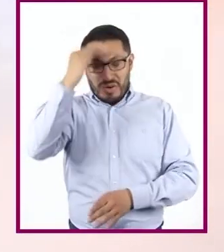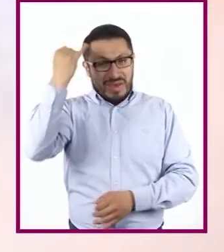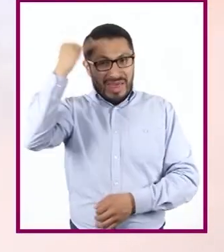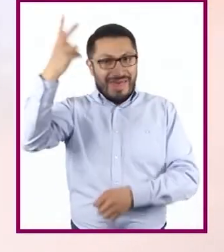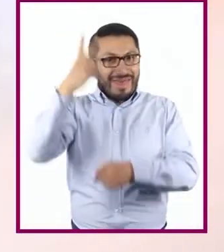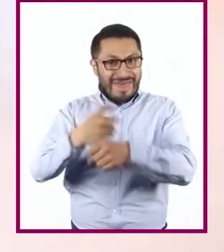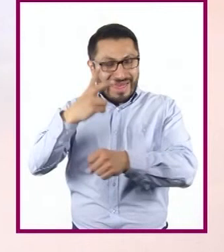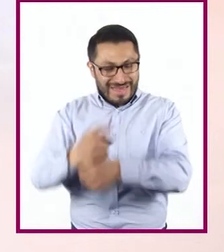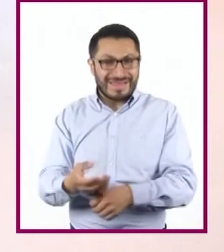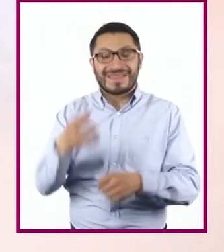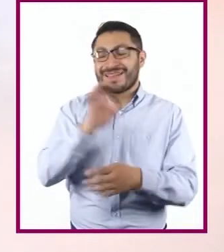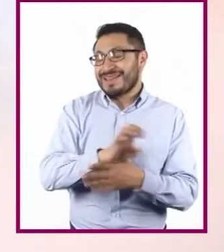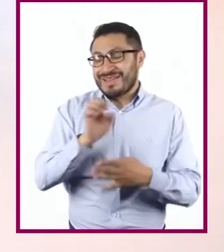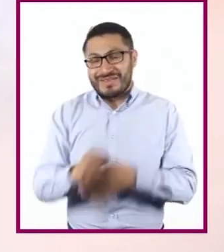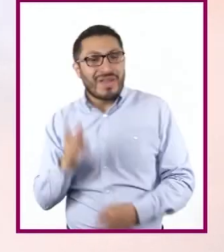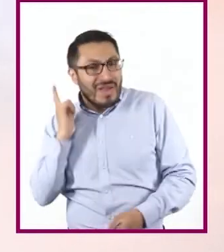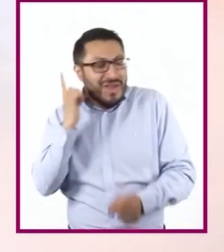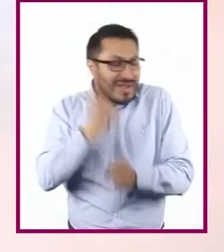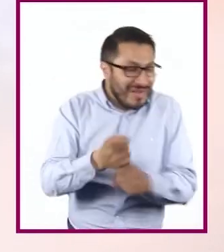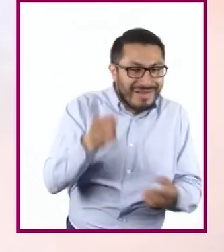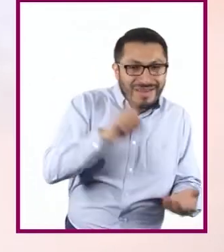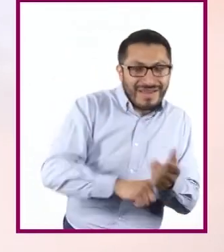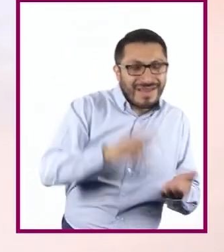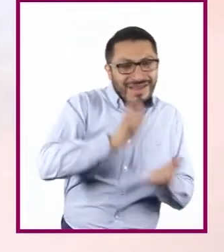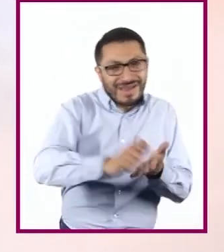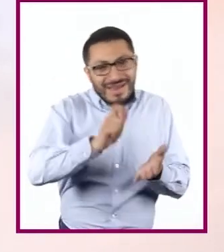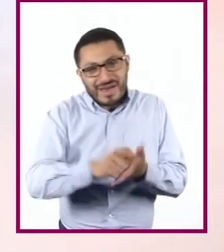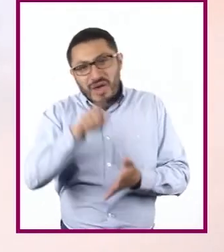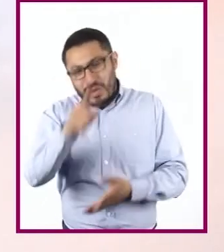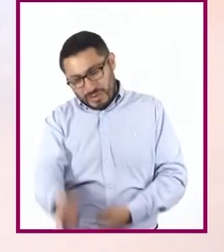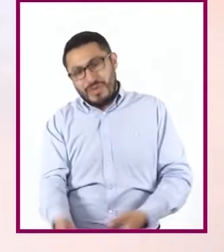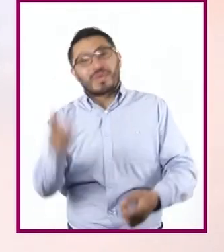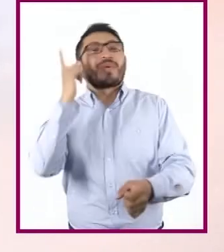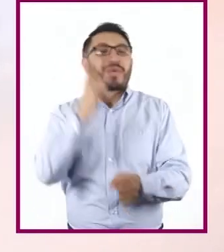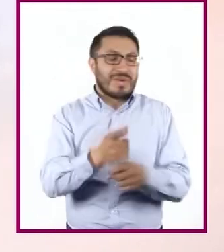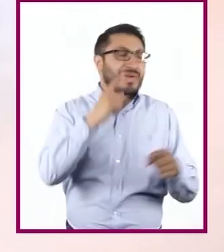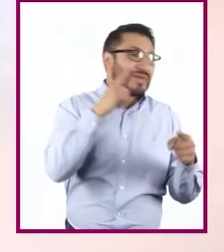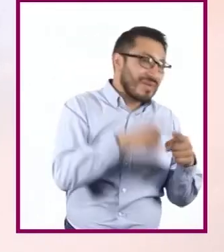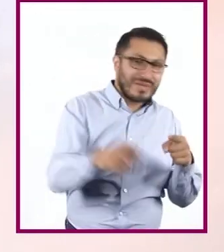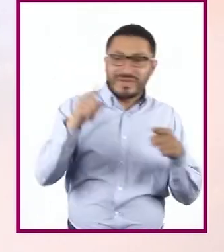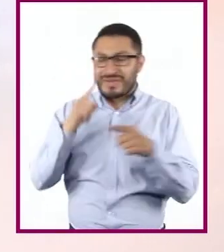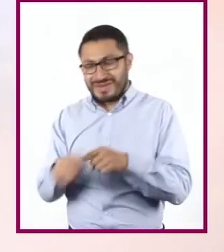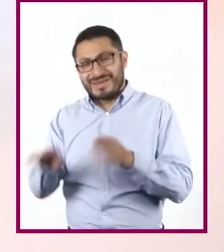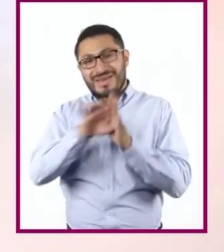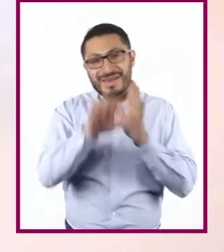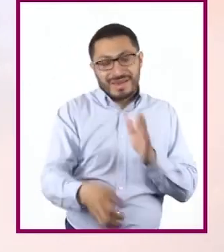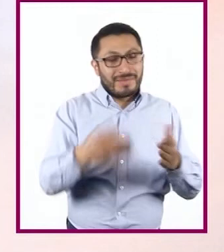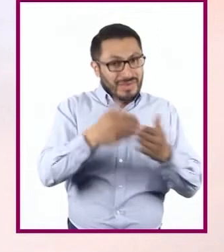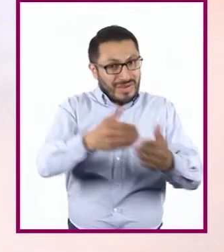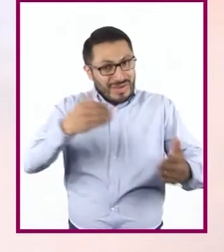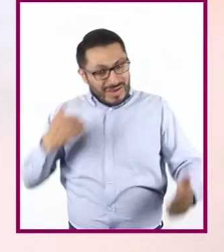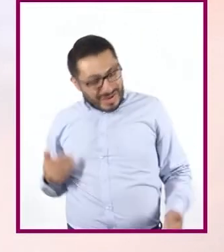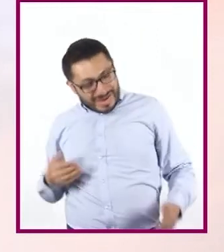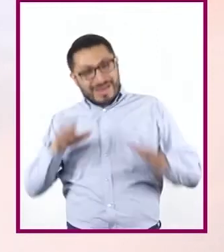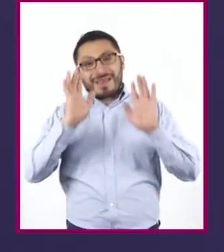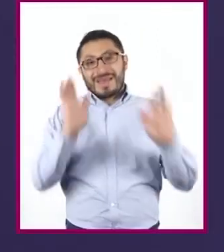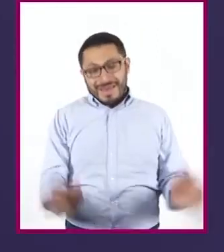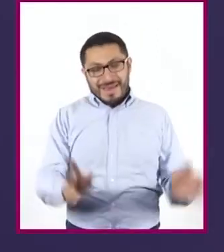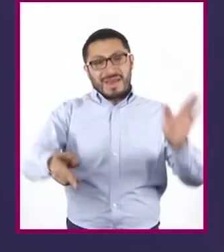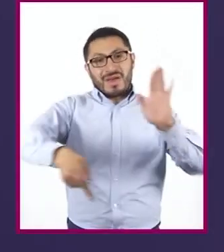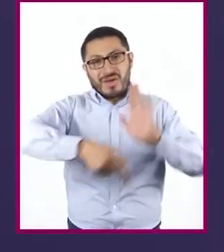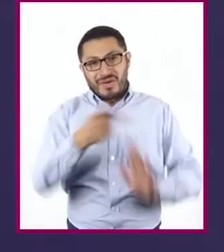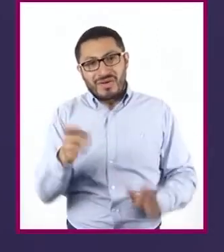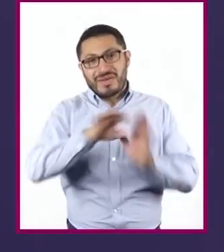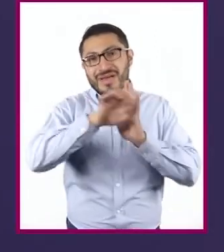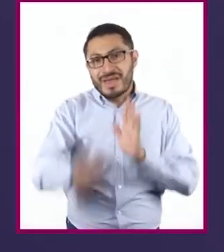identificarlas dentro de un texto y distinguen los ejemplos. Hagamos un último reto antes de aterrizar.